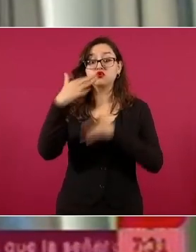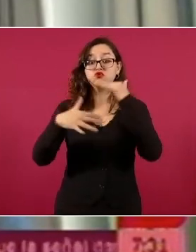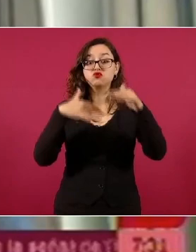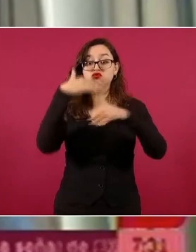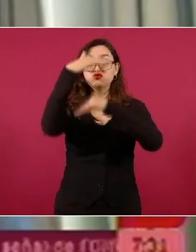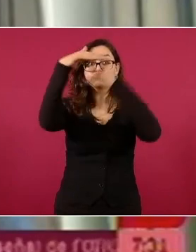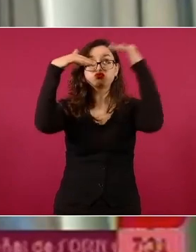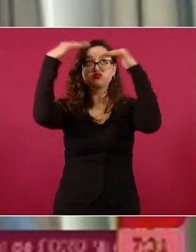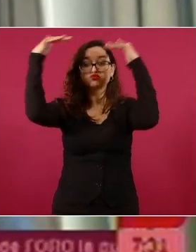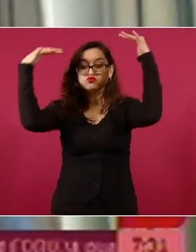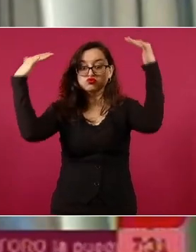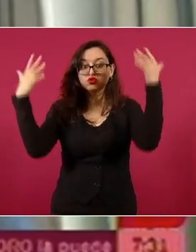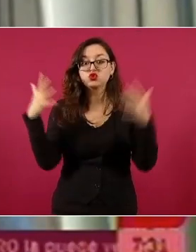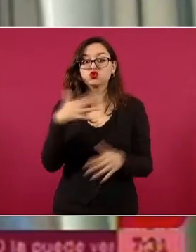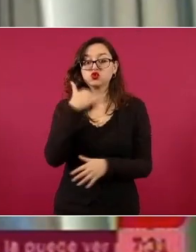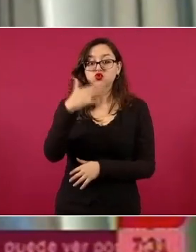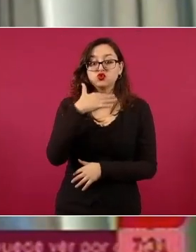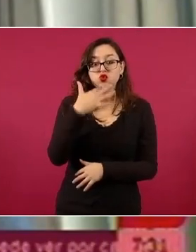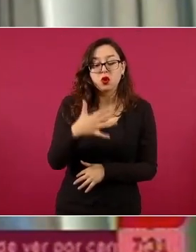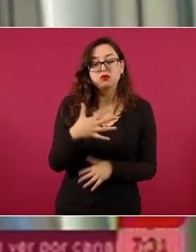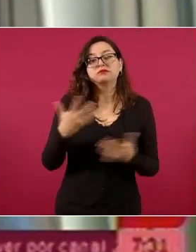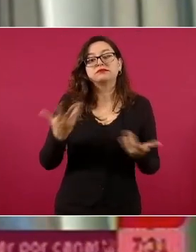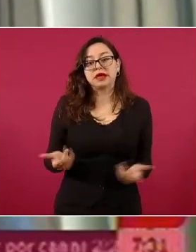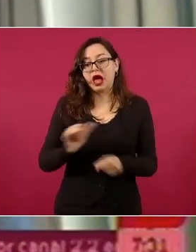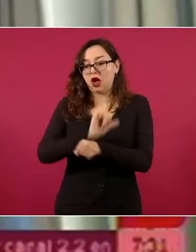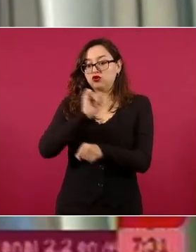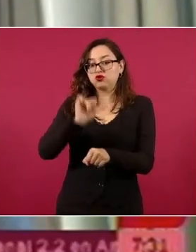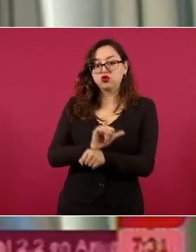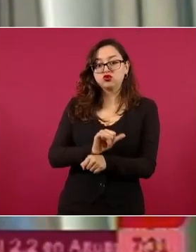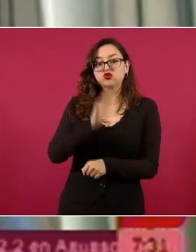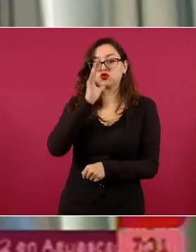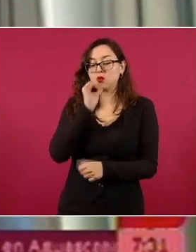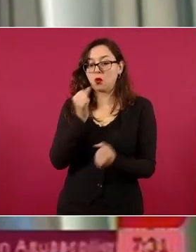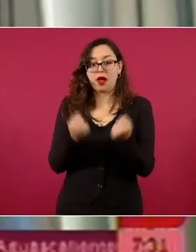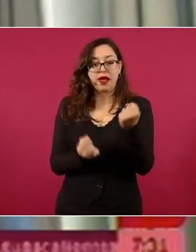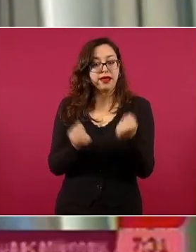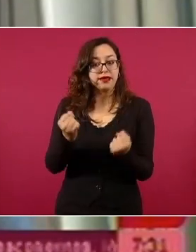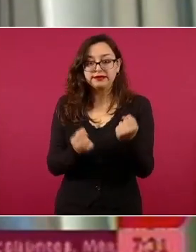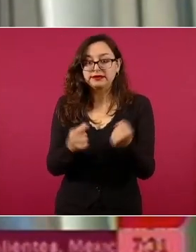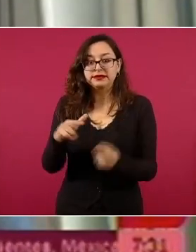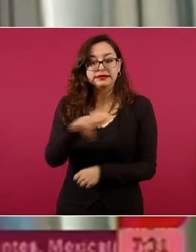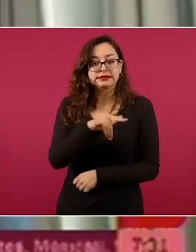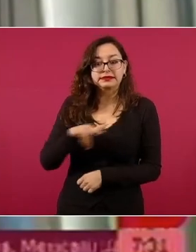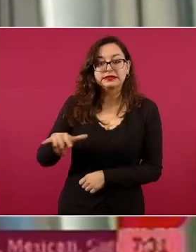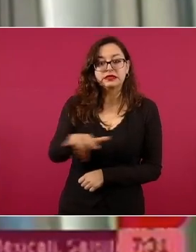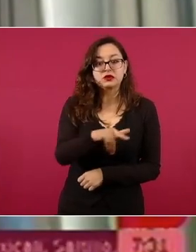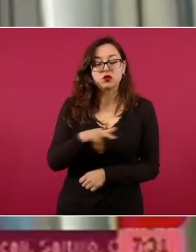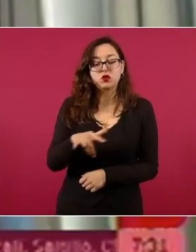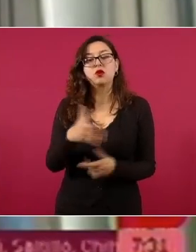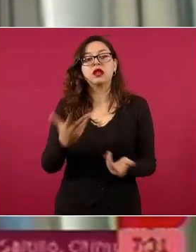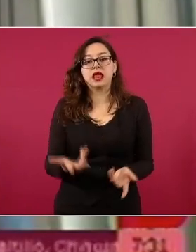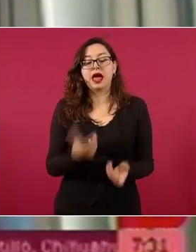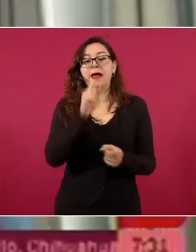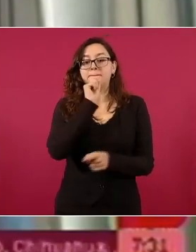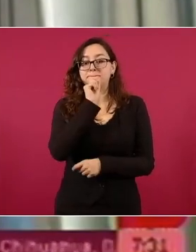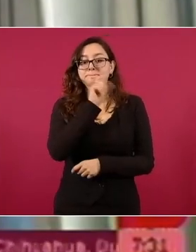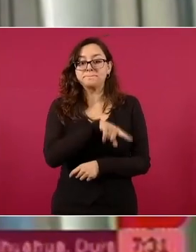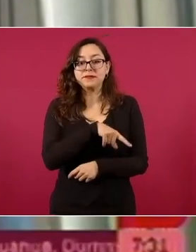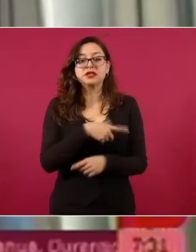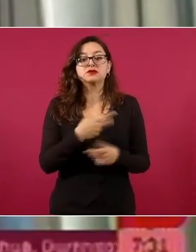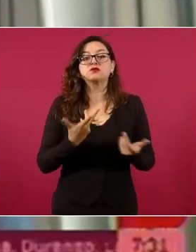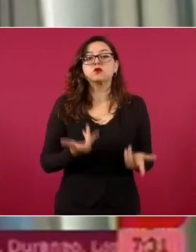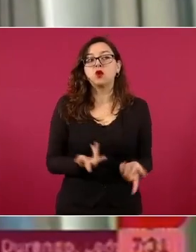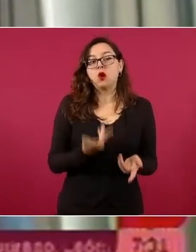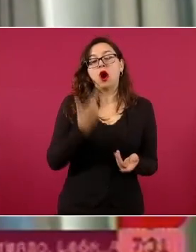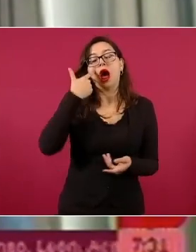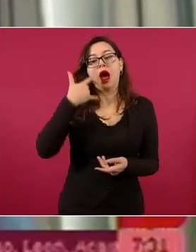desanimarla y no participar y que los vehículos no circularan. Habría que ver cuánto combustóleo quemó la refinería de Tura